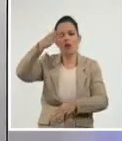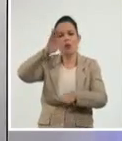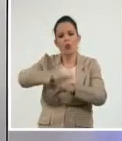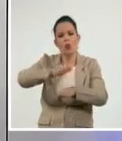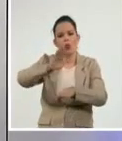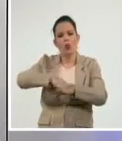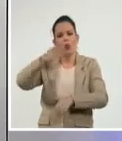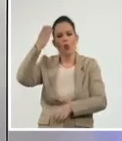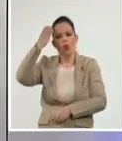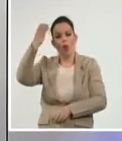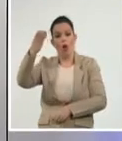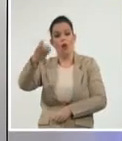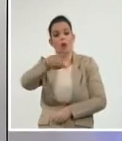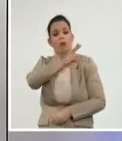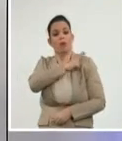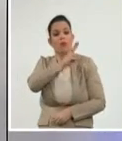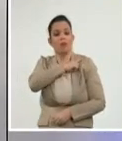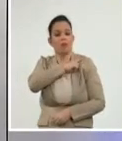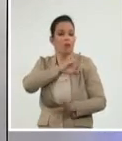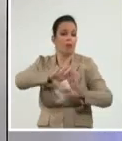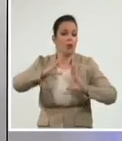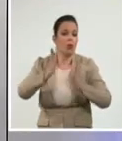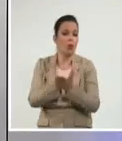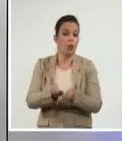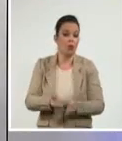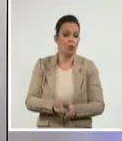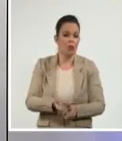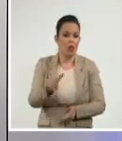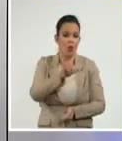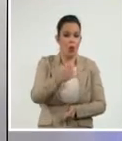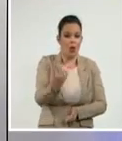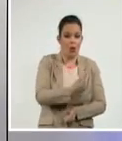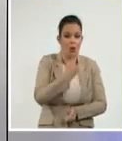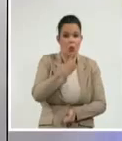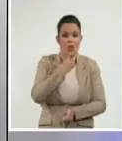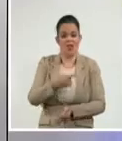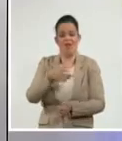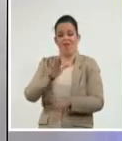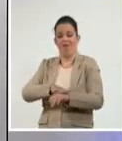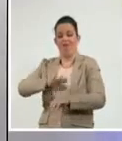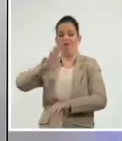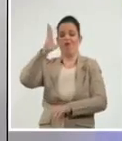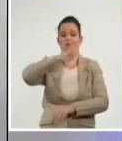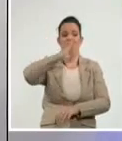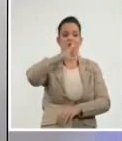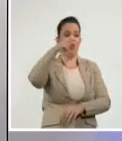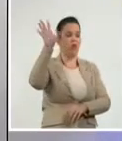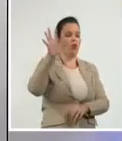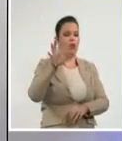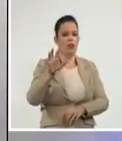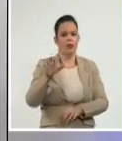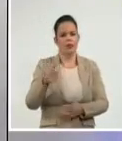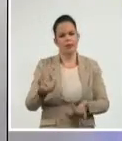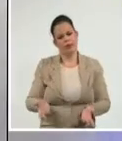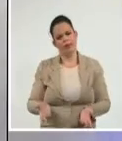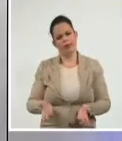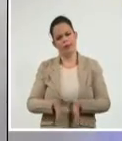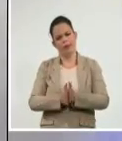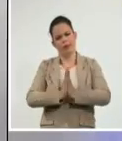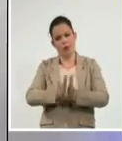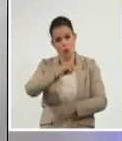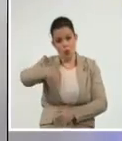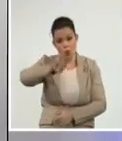instituciones, al gobierno, sus ministros, incluso que los califiquemos de fracasados. Mire, el que no vea el daño que nos hace el